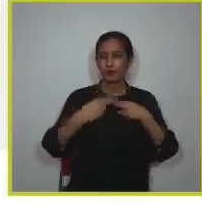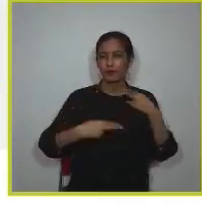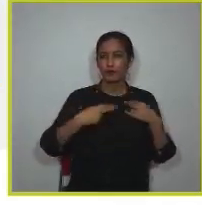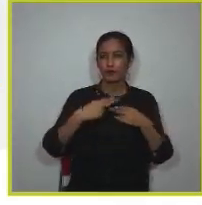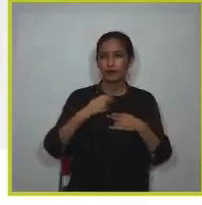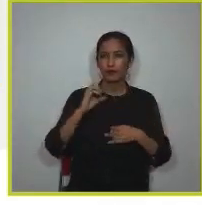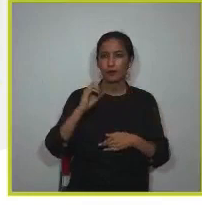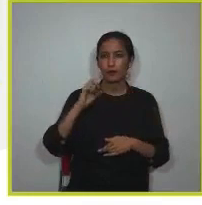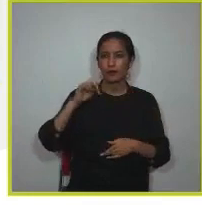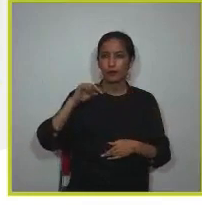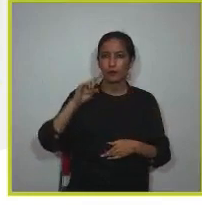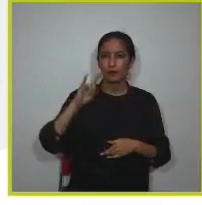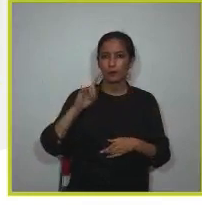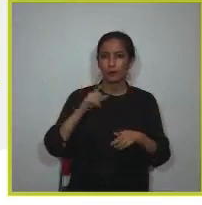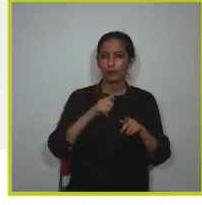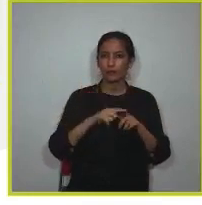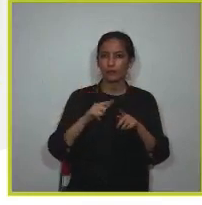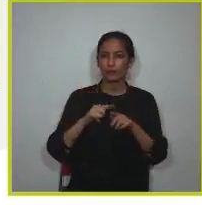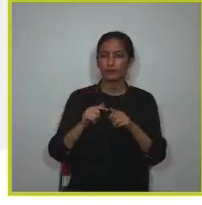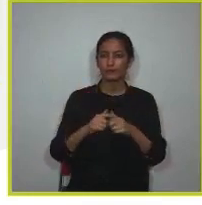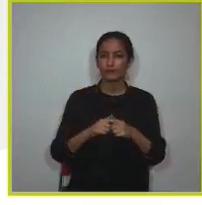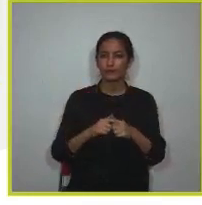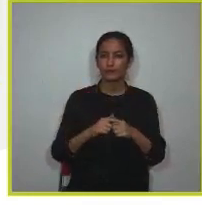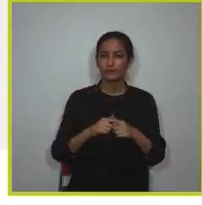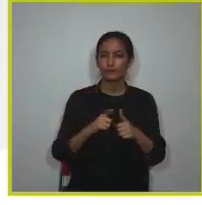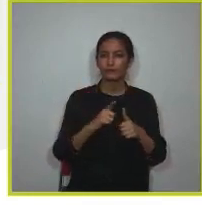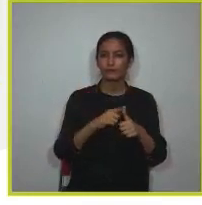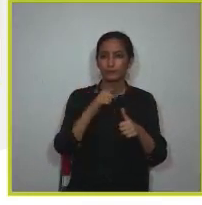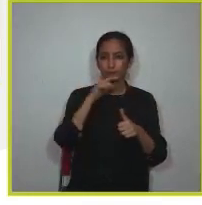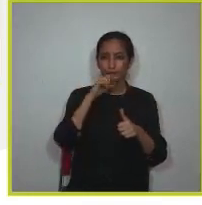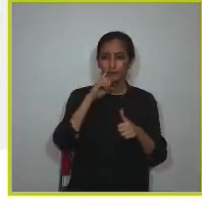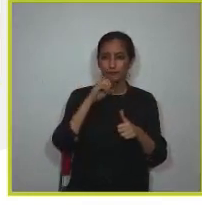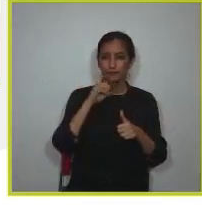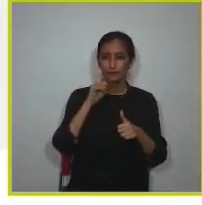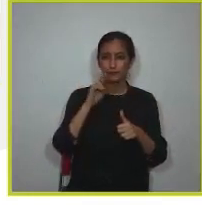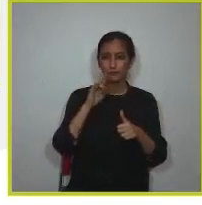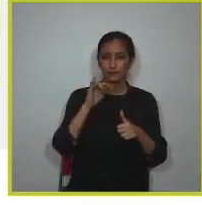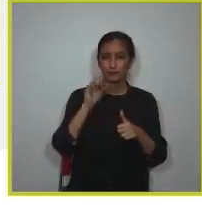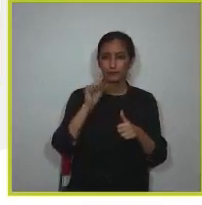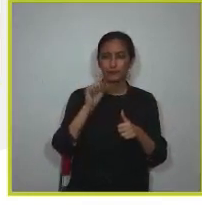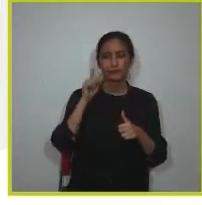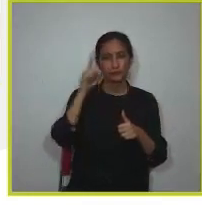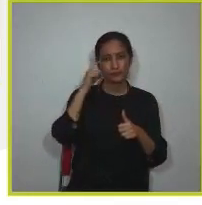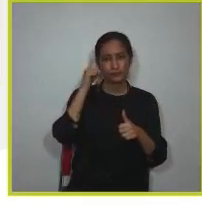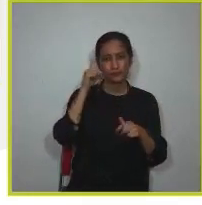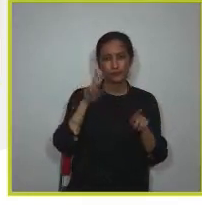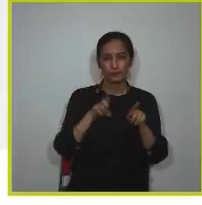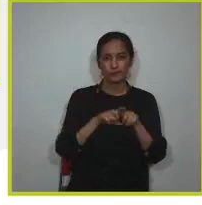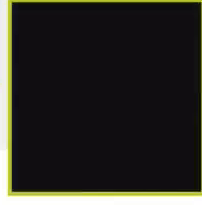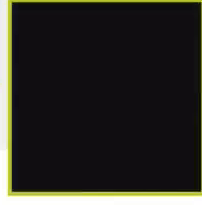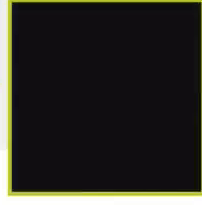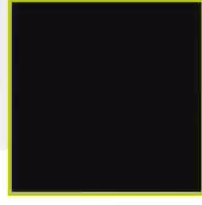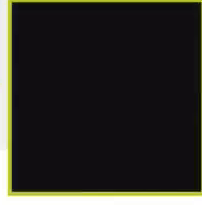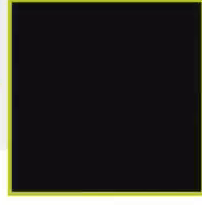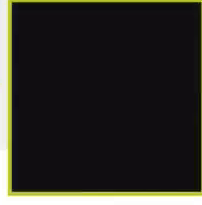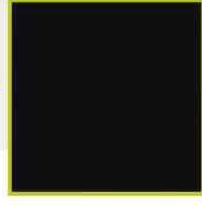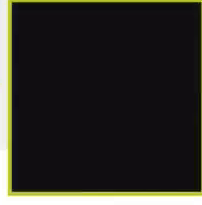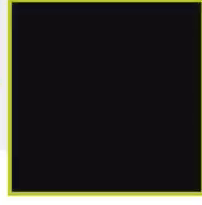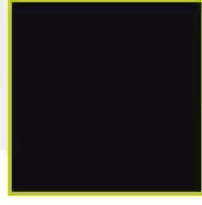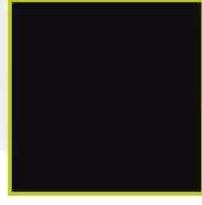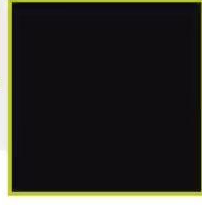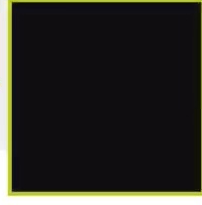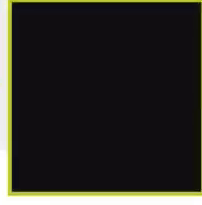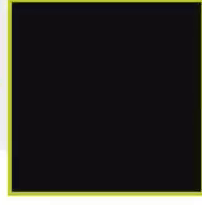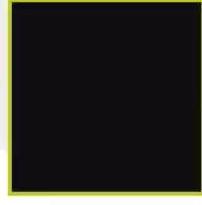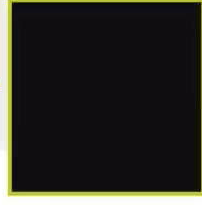Unidas que nos acompañan a través de Doris guando y pensando un poco en la mañana en Cómo empezar